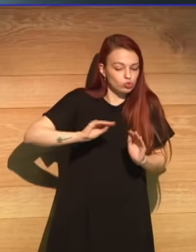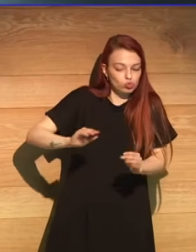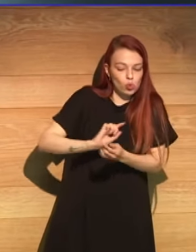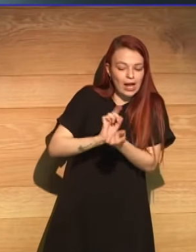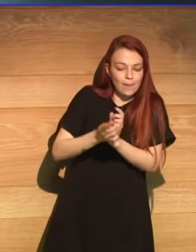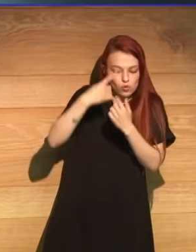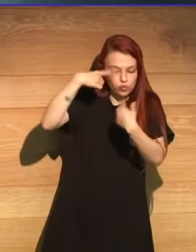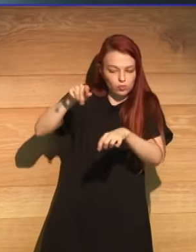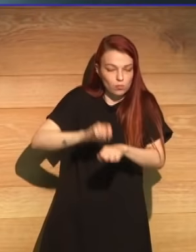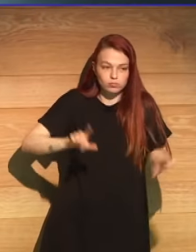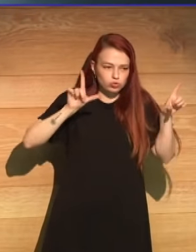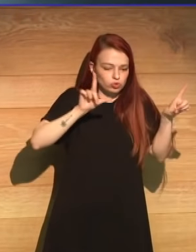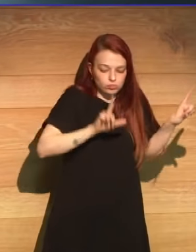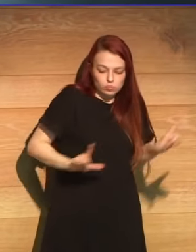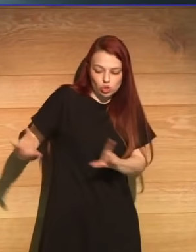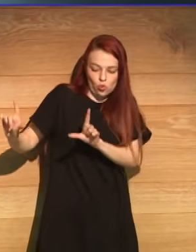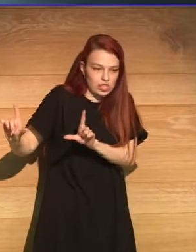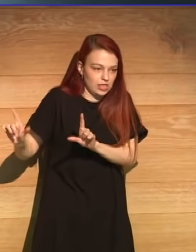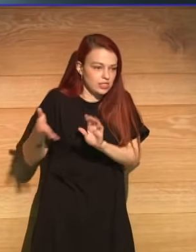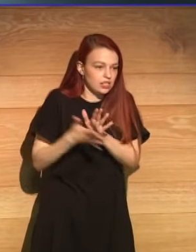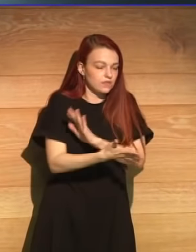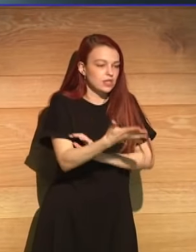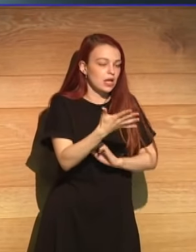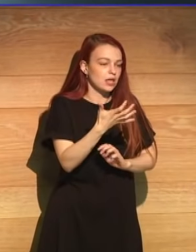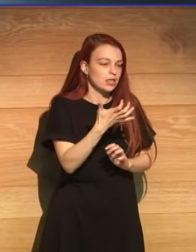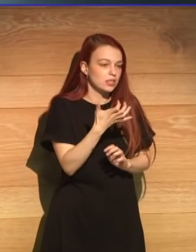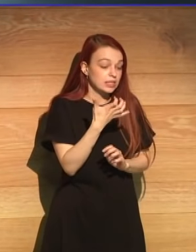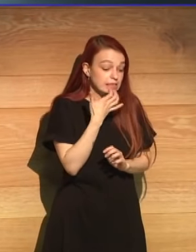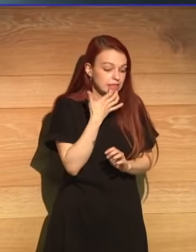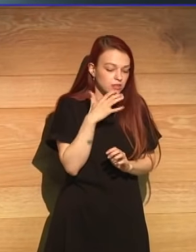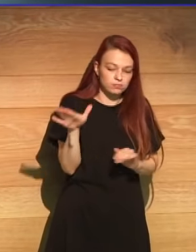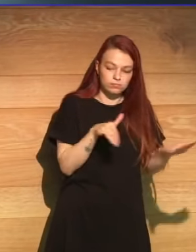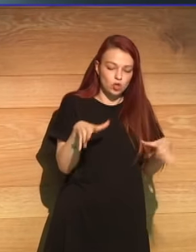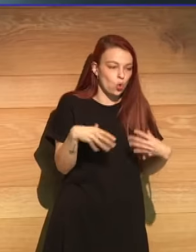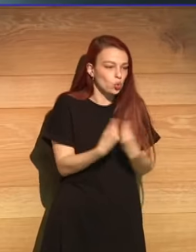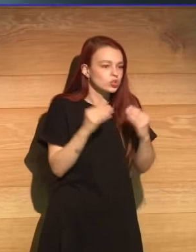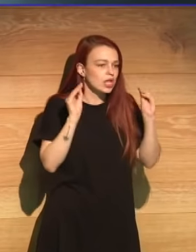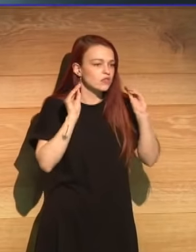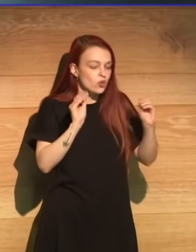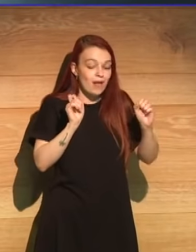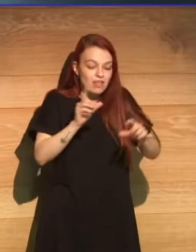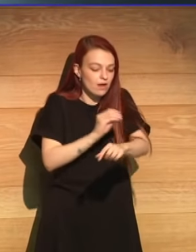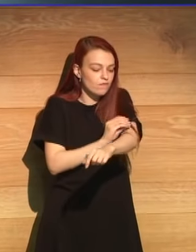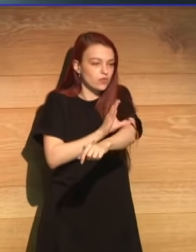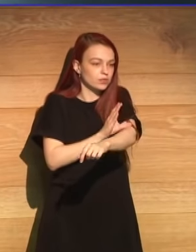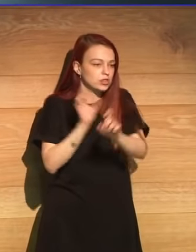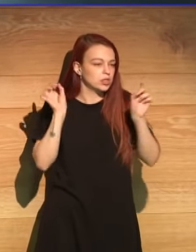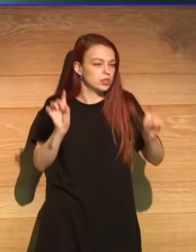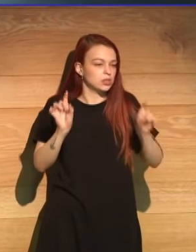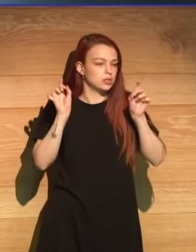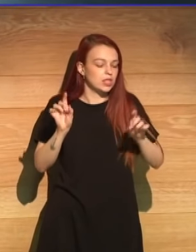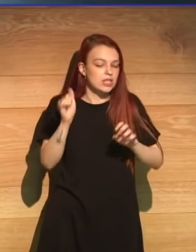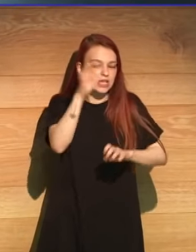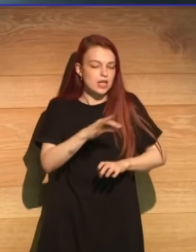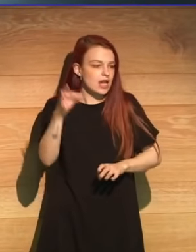En el momento que las juntas, en el momento que las formas, en el momento que las empoderas, ellas mismas desencadenan cambios en la